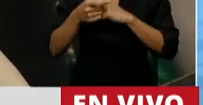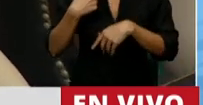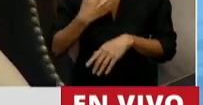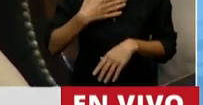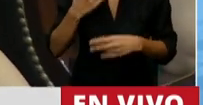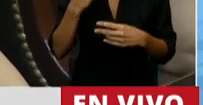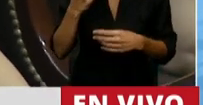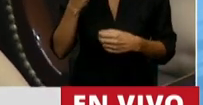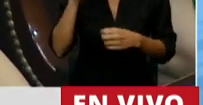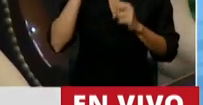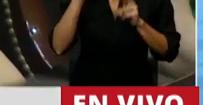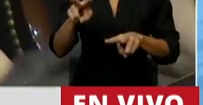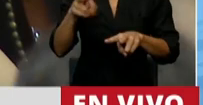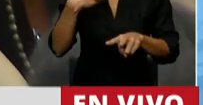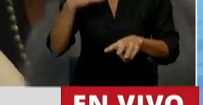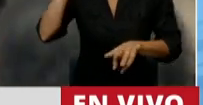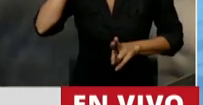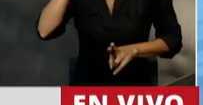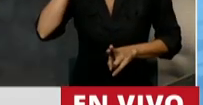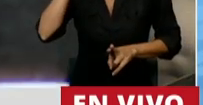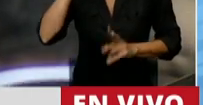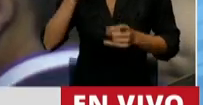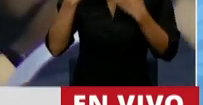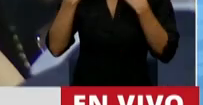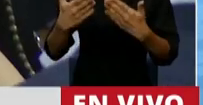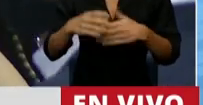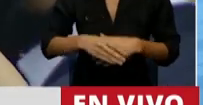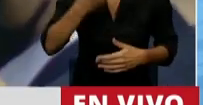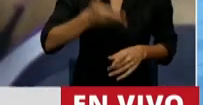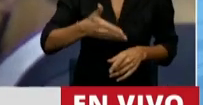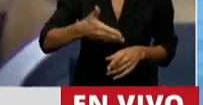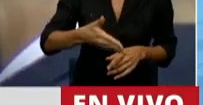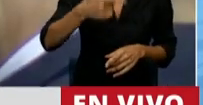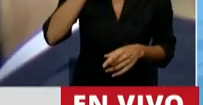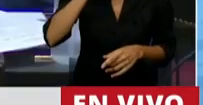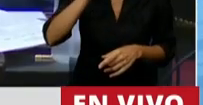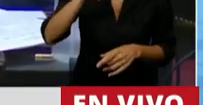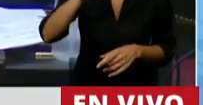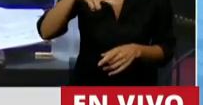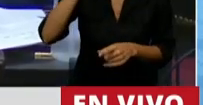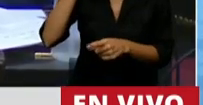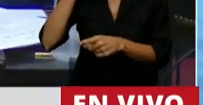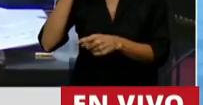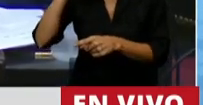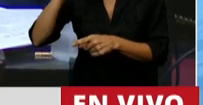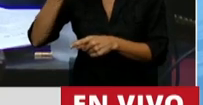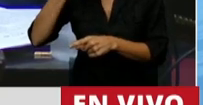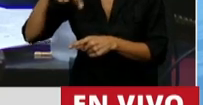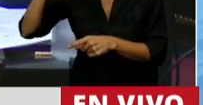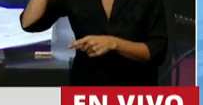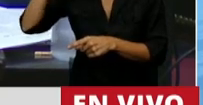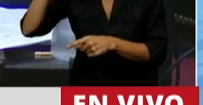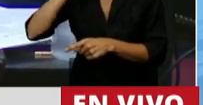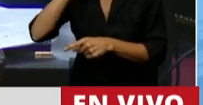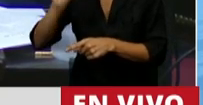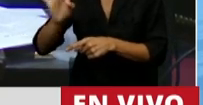profundamente, respeto y agradezco. Y ellas son María Luisa Storani y Silvia Los Penato.